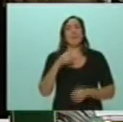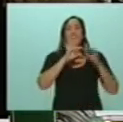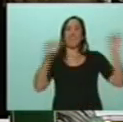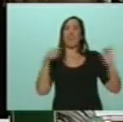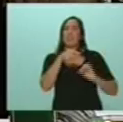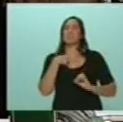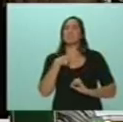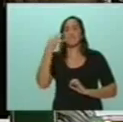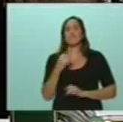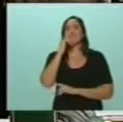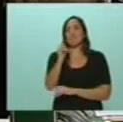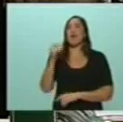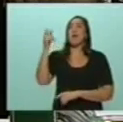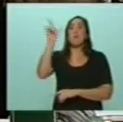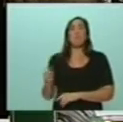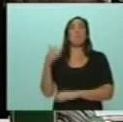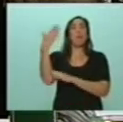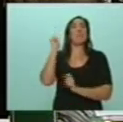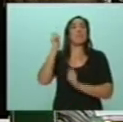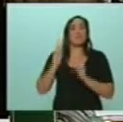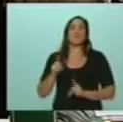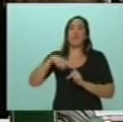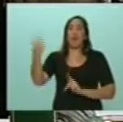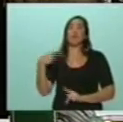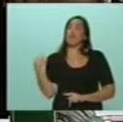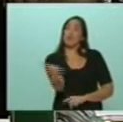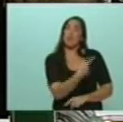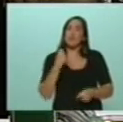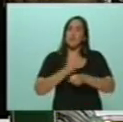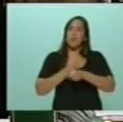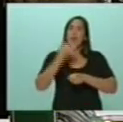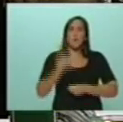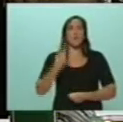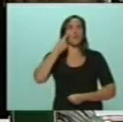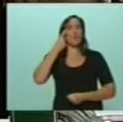y si hacemos un buen control ciudadano, todo esto va a seguir siendo cada vez